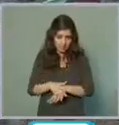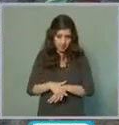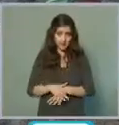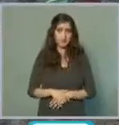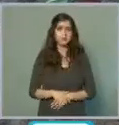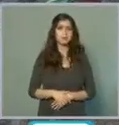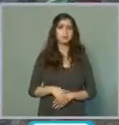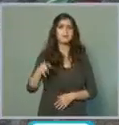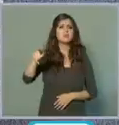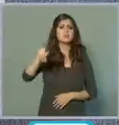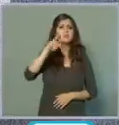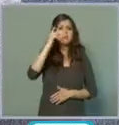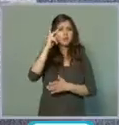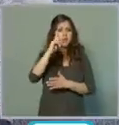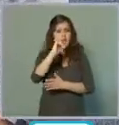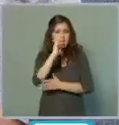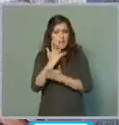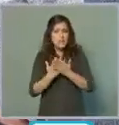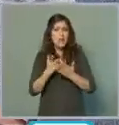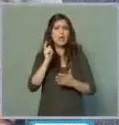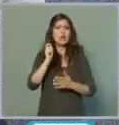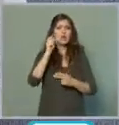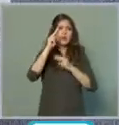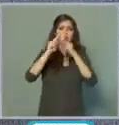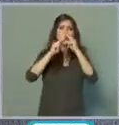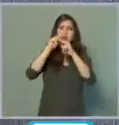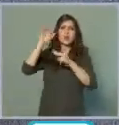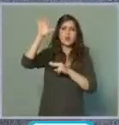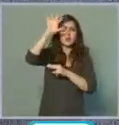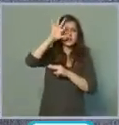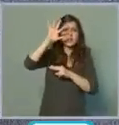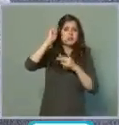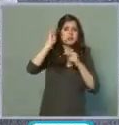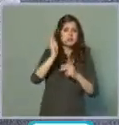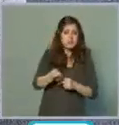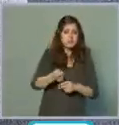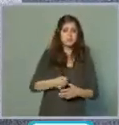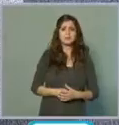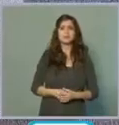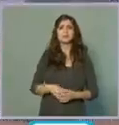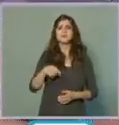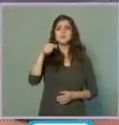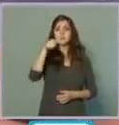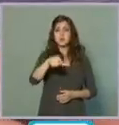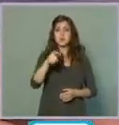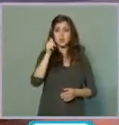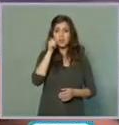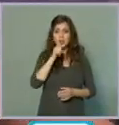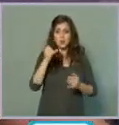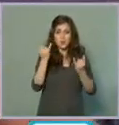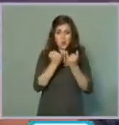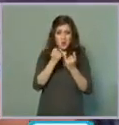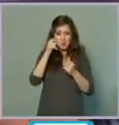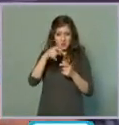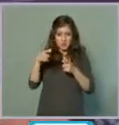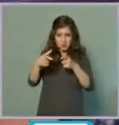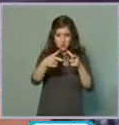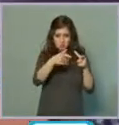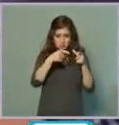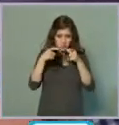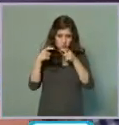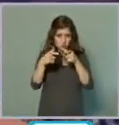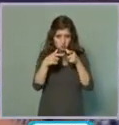como el espacio. Sí. A ver, cuéntame, ¿por qué el espacio? Mira, Orbs of Light, hay un video muy bonito que se